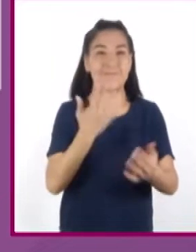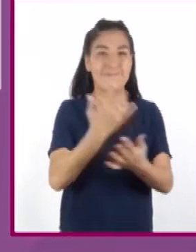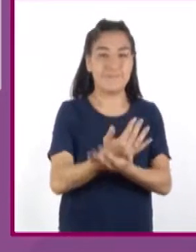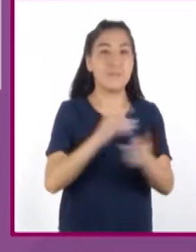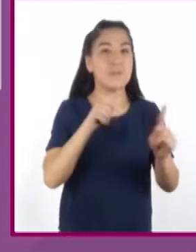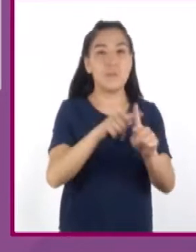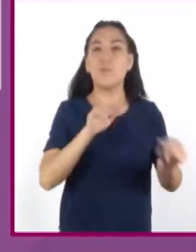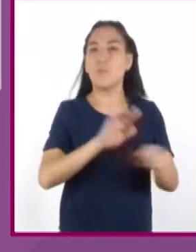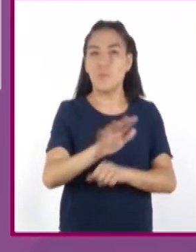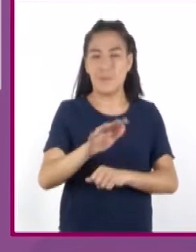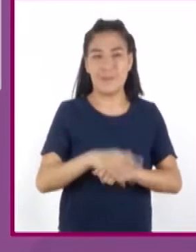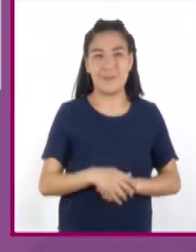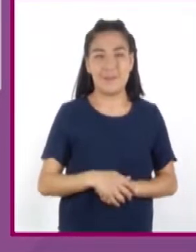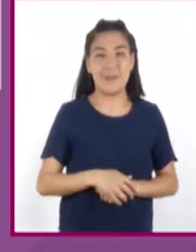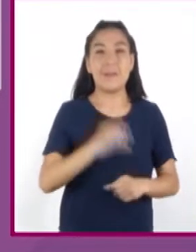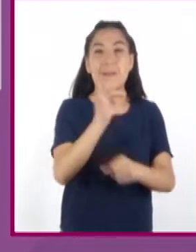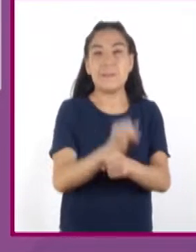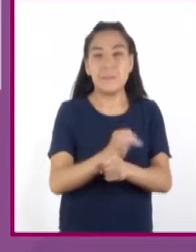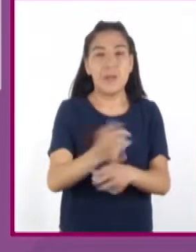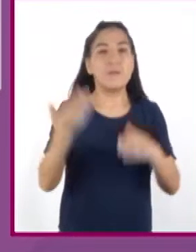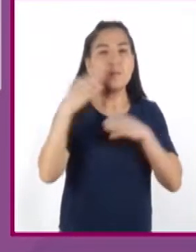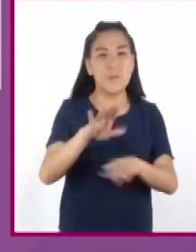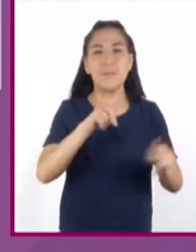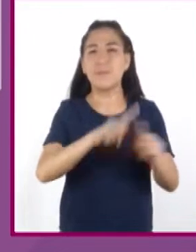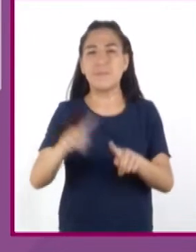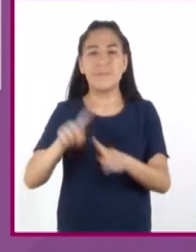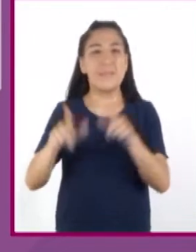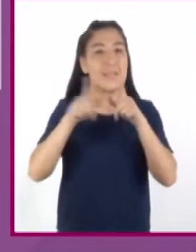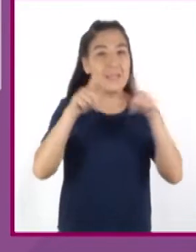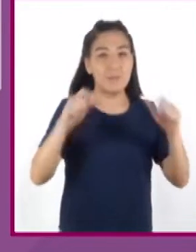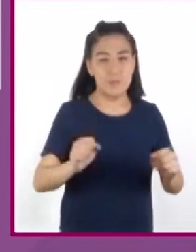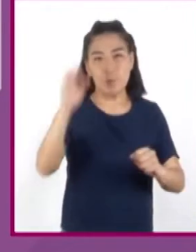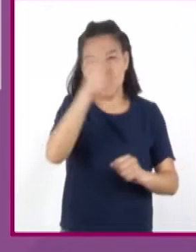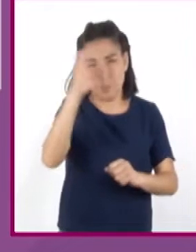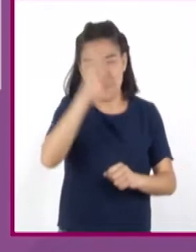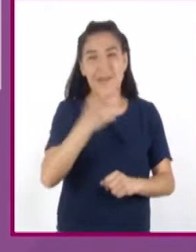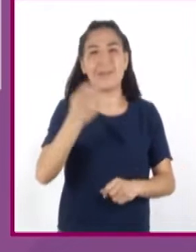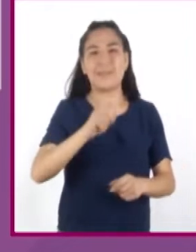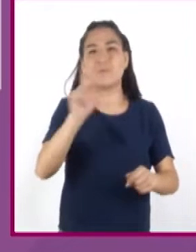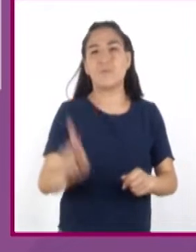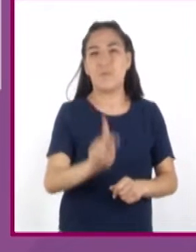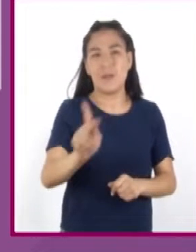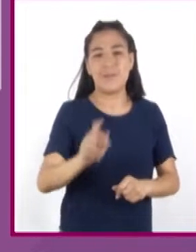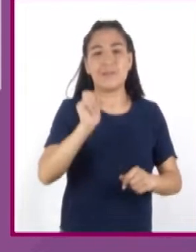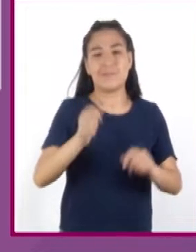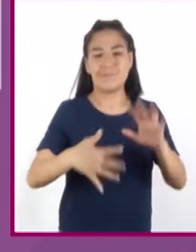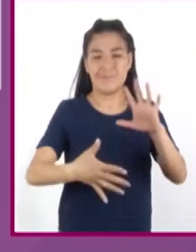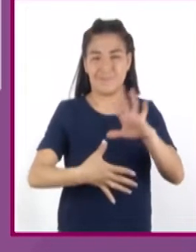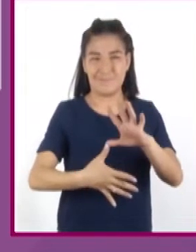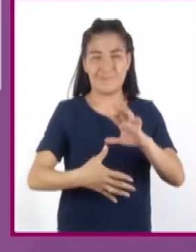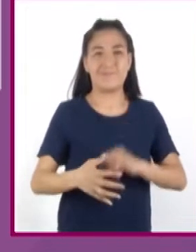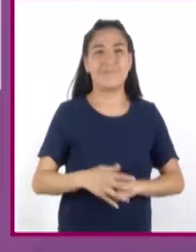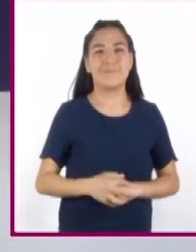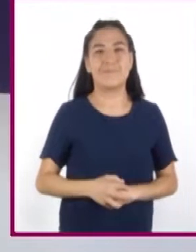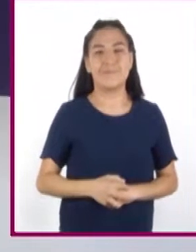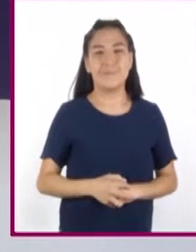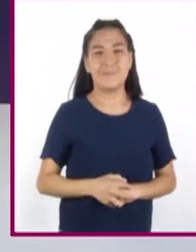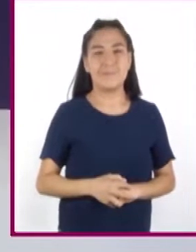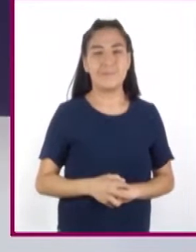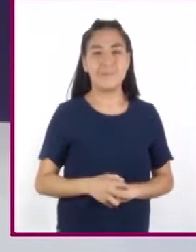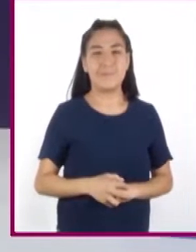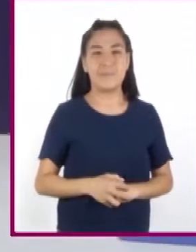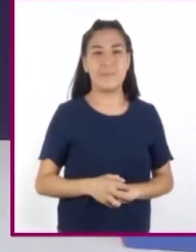esperado es: investiga sobre la diversidad lingüística y cultural de los pueblos hispanoparlantes.